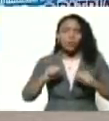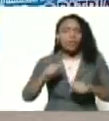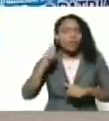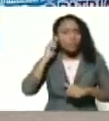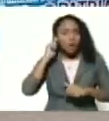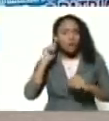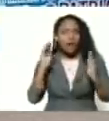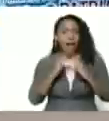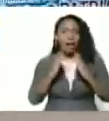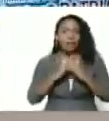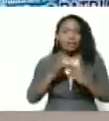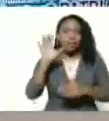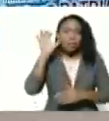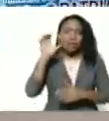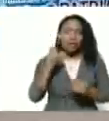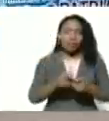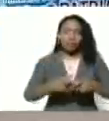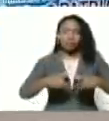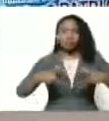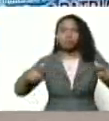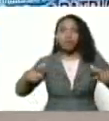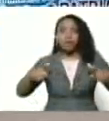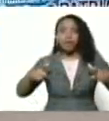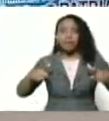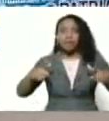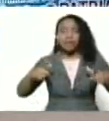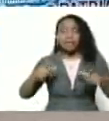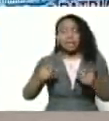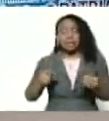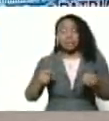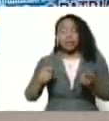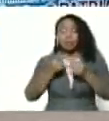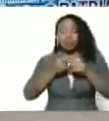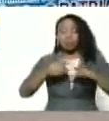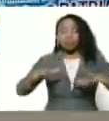Burós, en toda su magnitud, dimensión y despliegue.